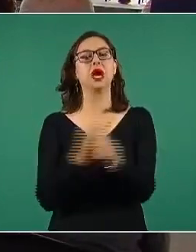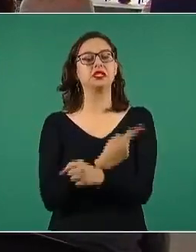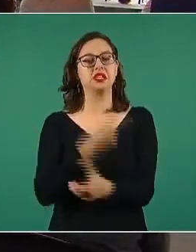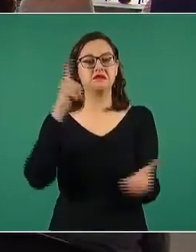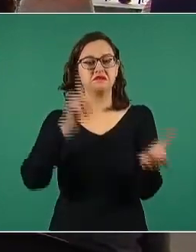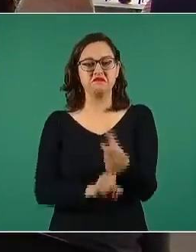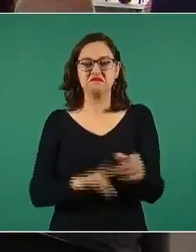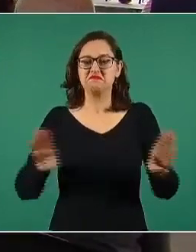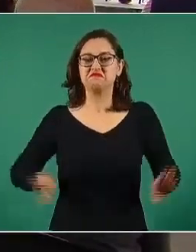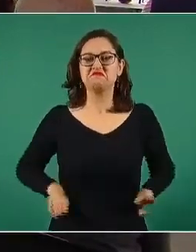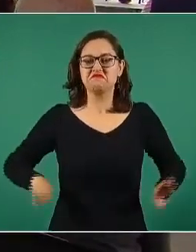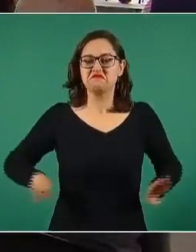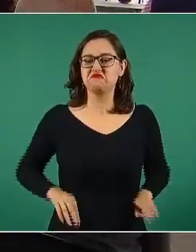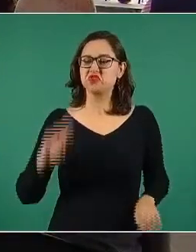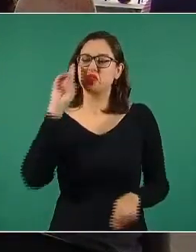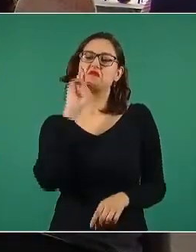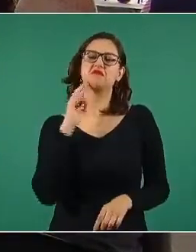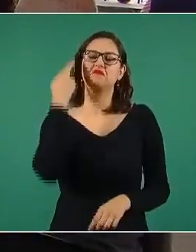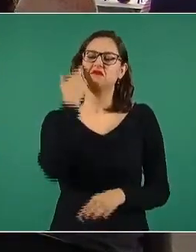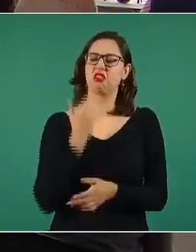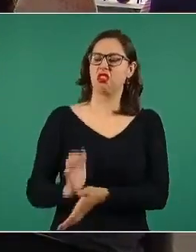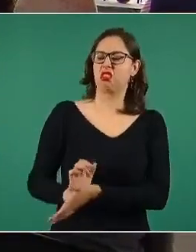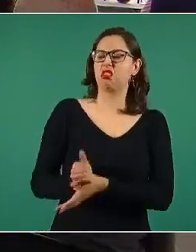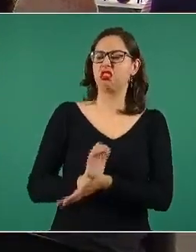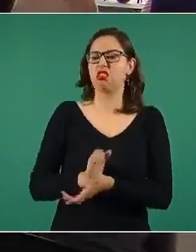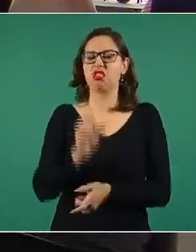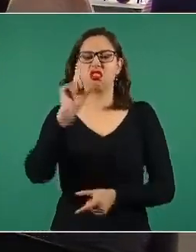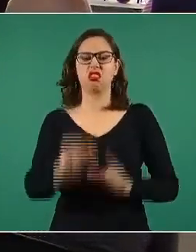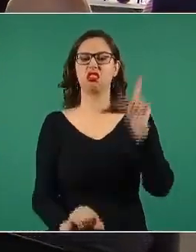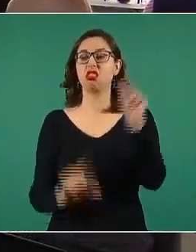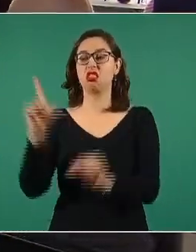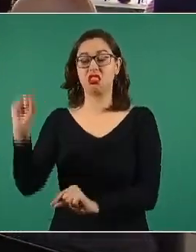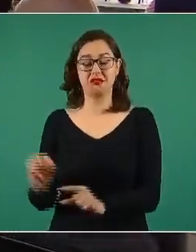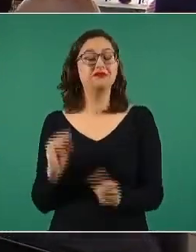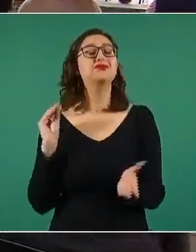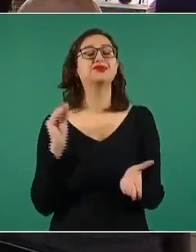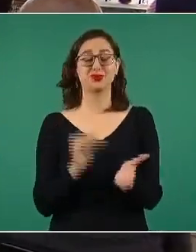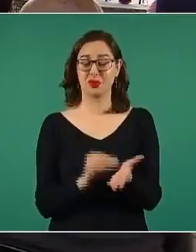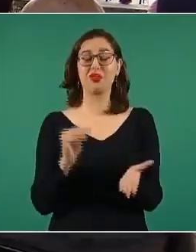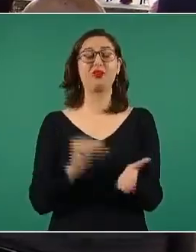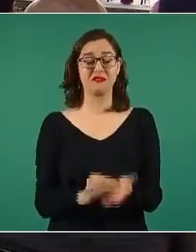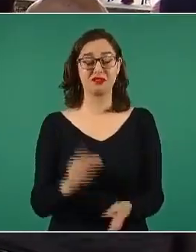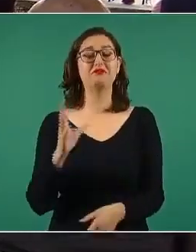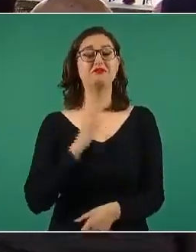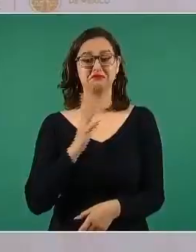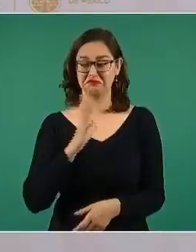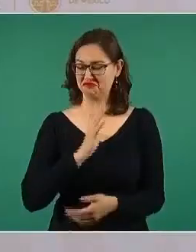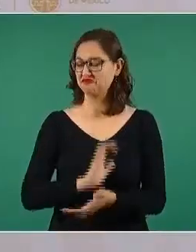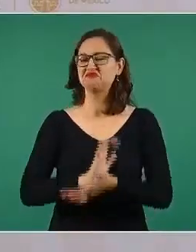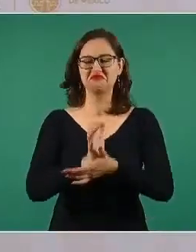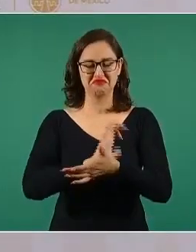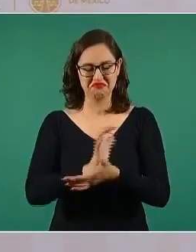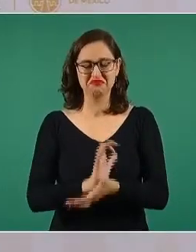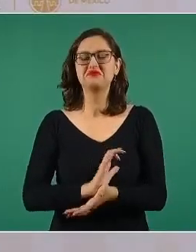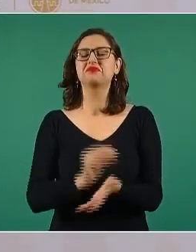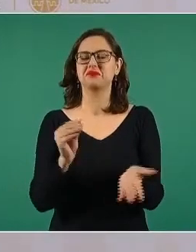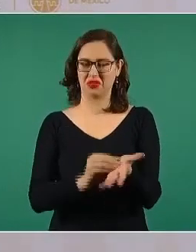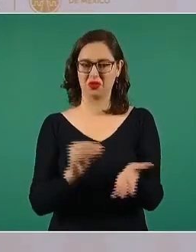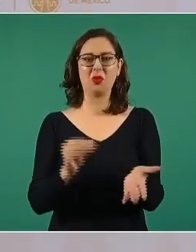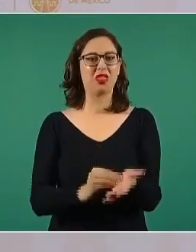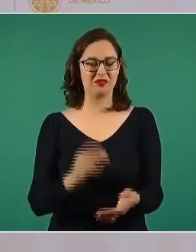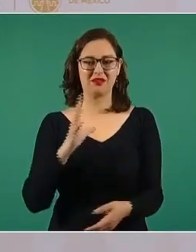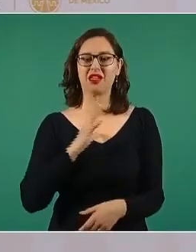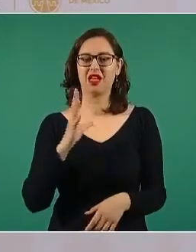han permanecido en nuestra sociedad, pues reproducen prácticas y valores discriminatorios. Es por ello que es